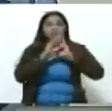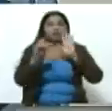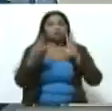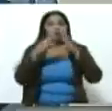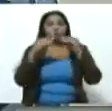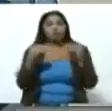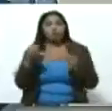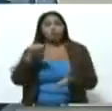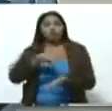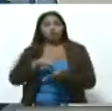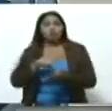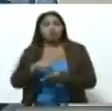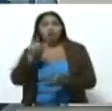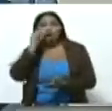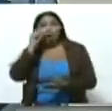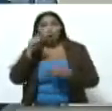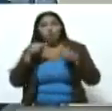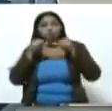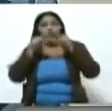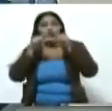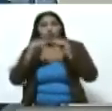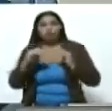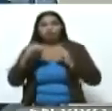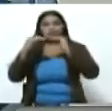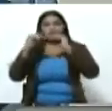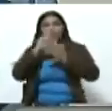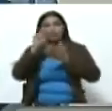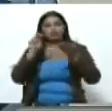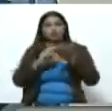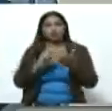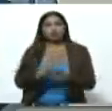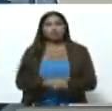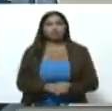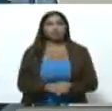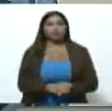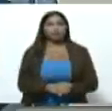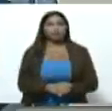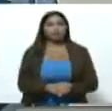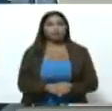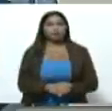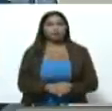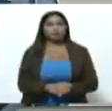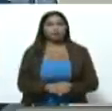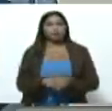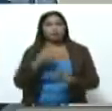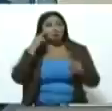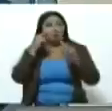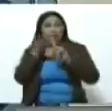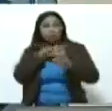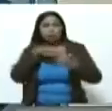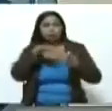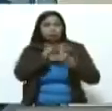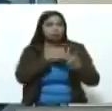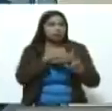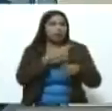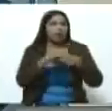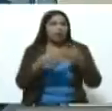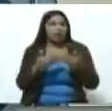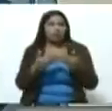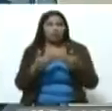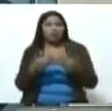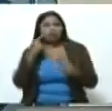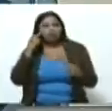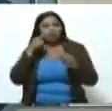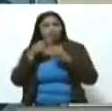todos los ciudadanos, para mantener la estabilidad nacional en medio de acechos, en medio